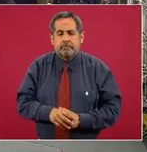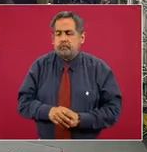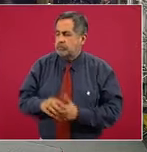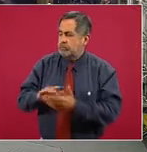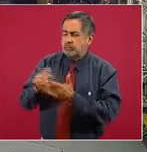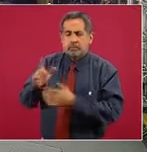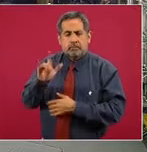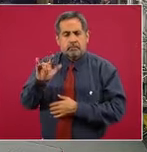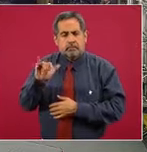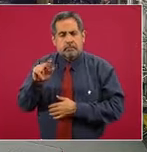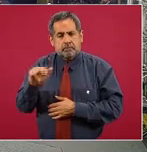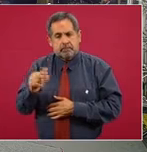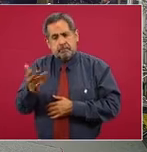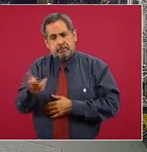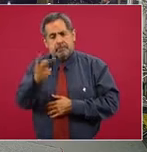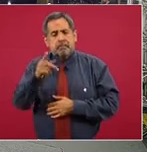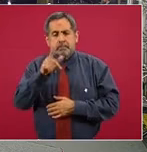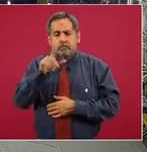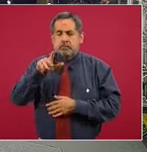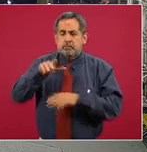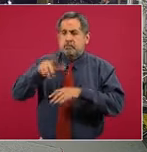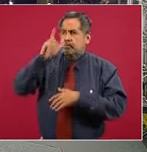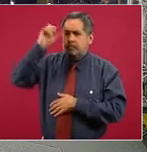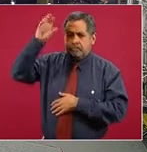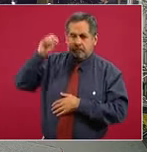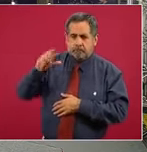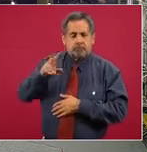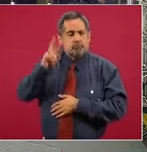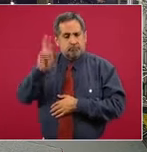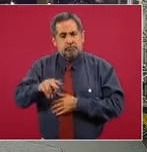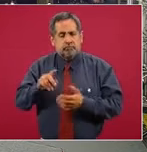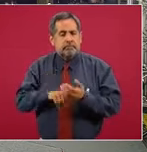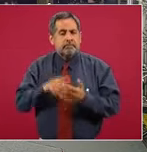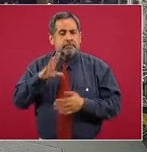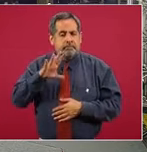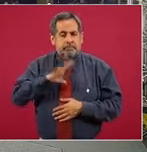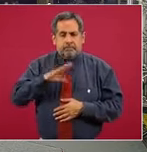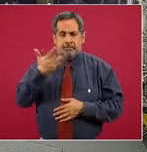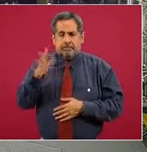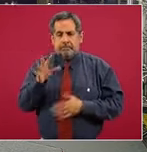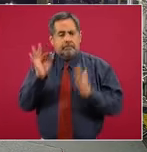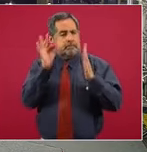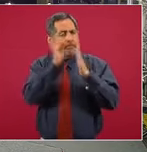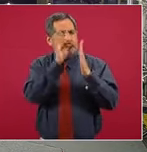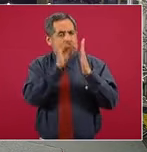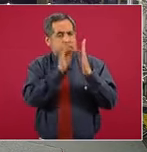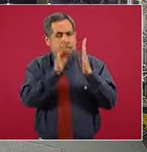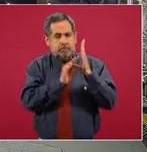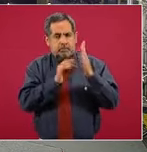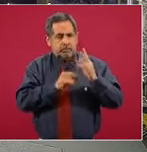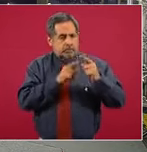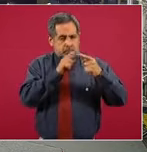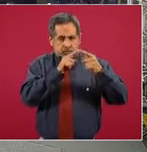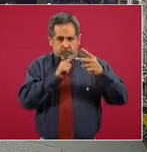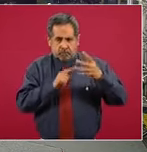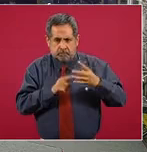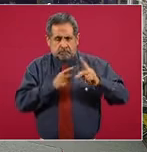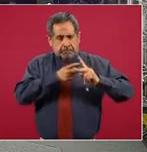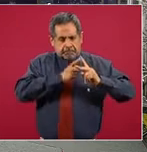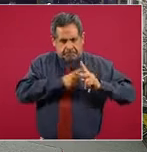Liliana. Sobre el semáforo, efectivamente son 10 indicadores. Cada uno de los indicadores puede